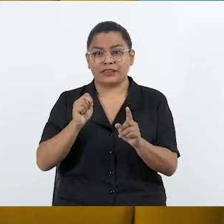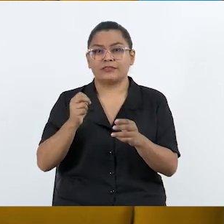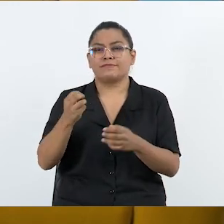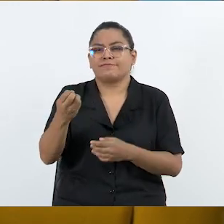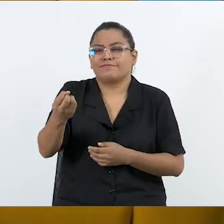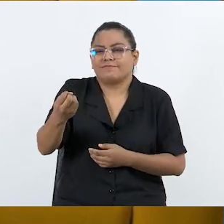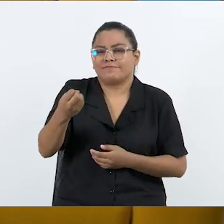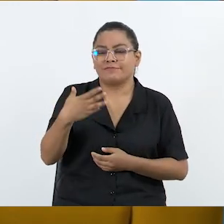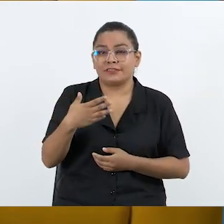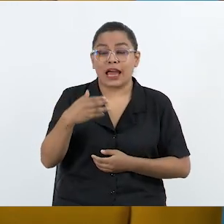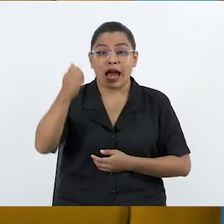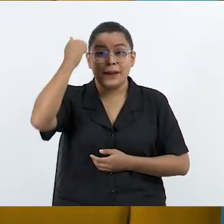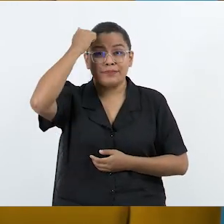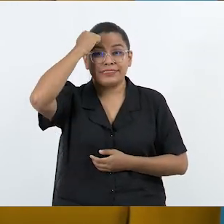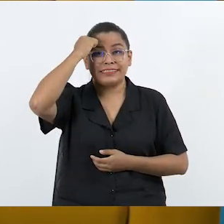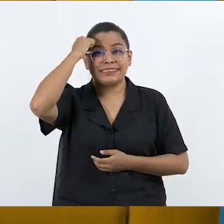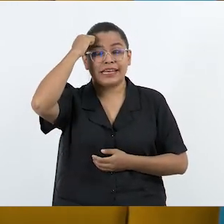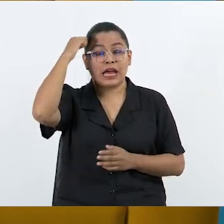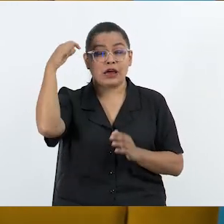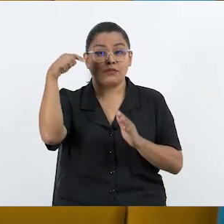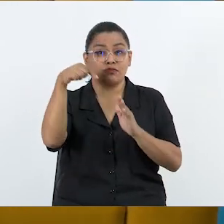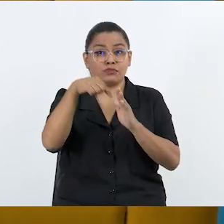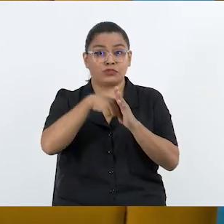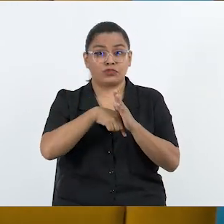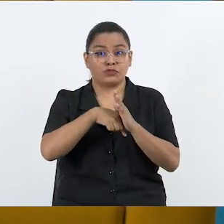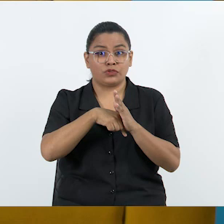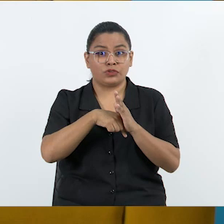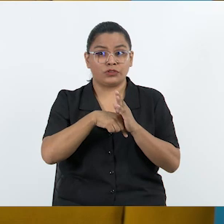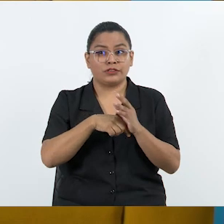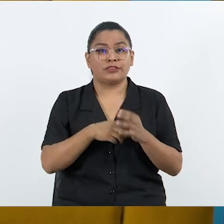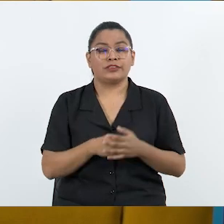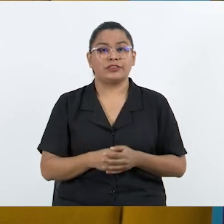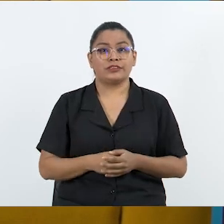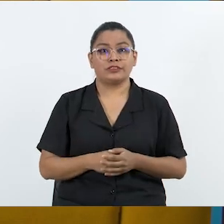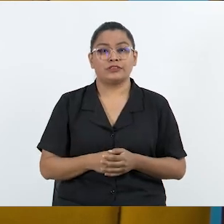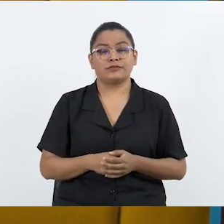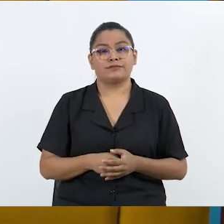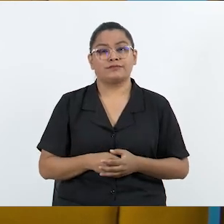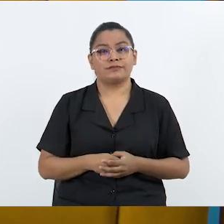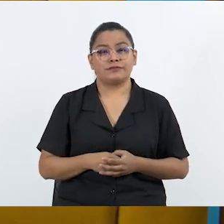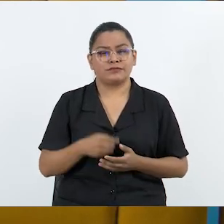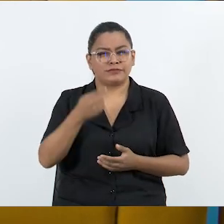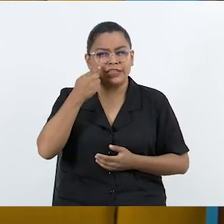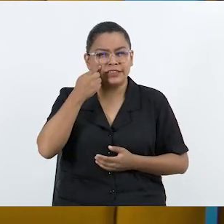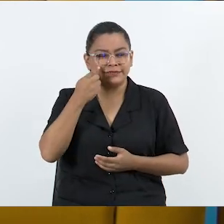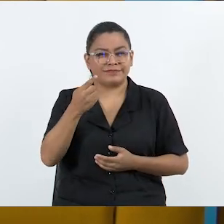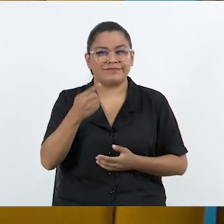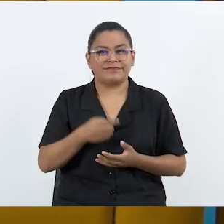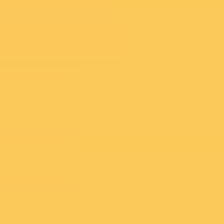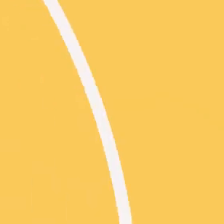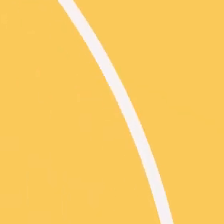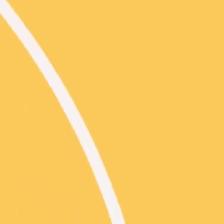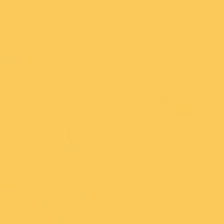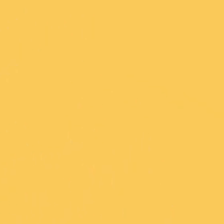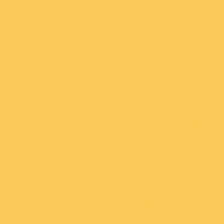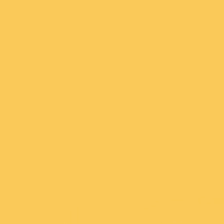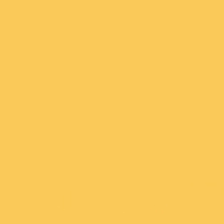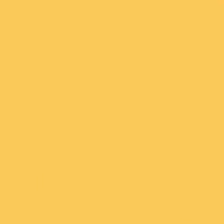el aprendizaje profundo y su archienemigo, el aprendizaje inerte. Vamos contigo, Rubén.